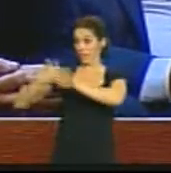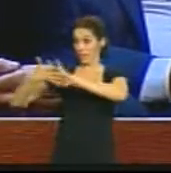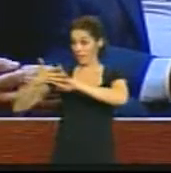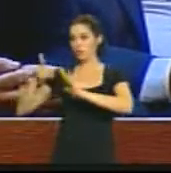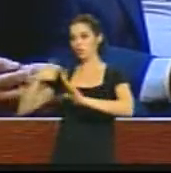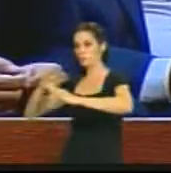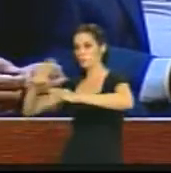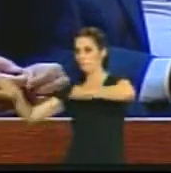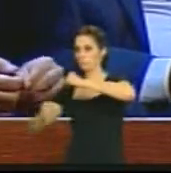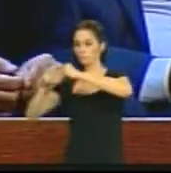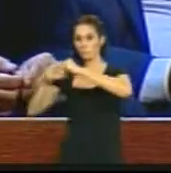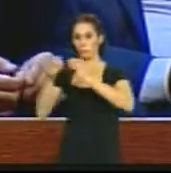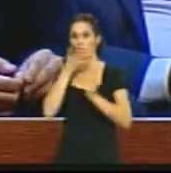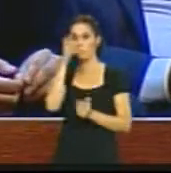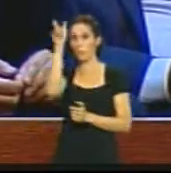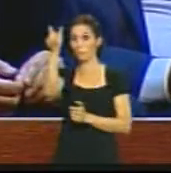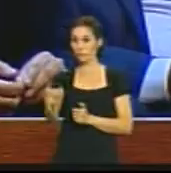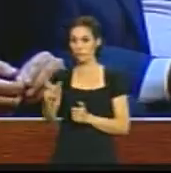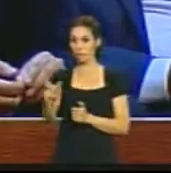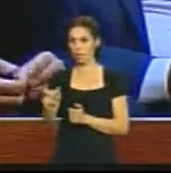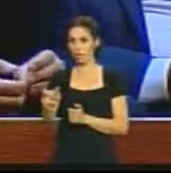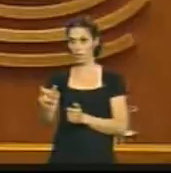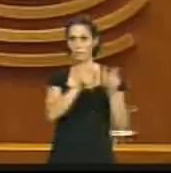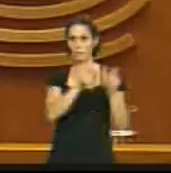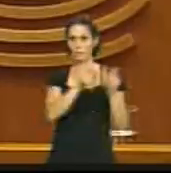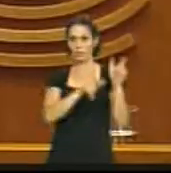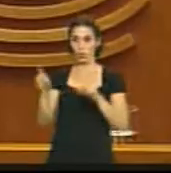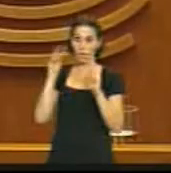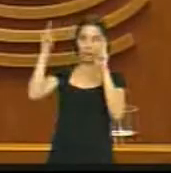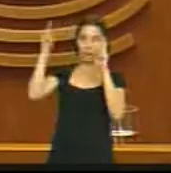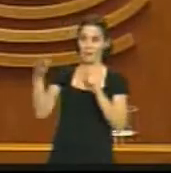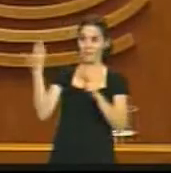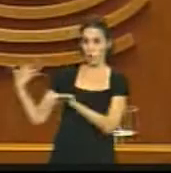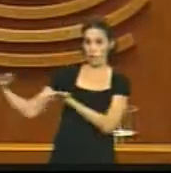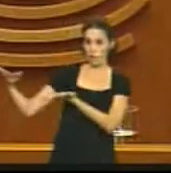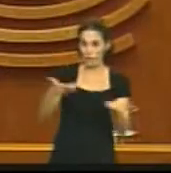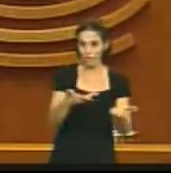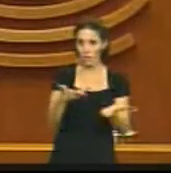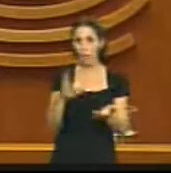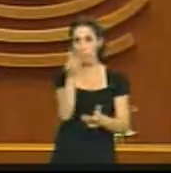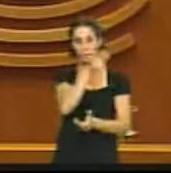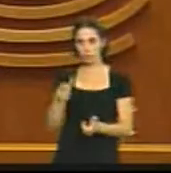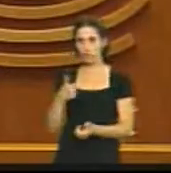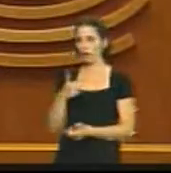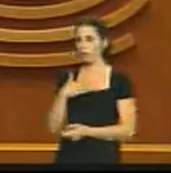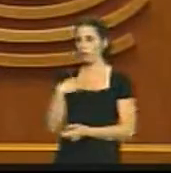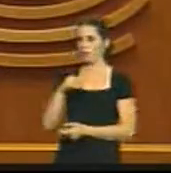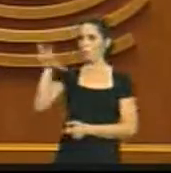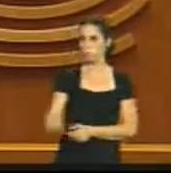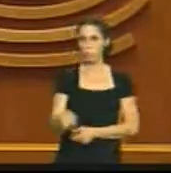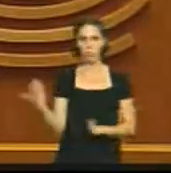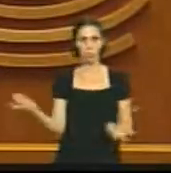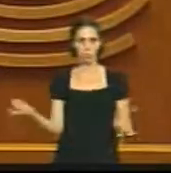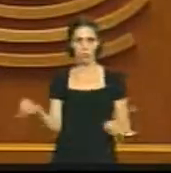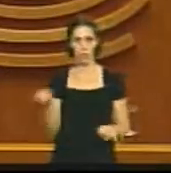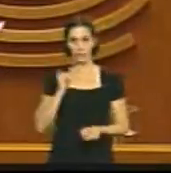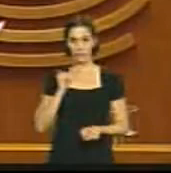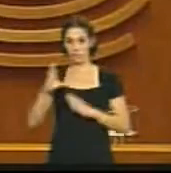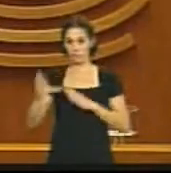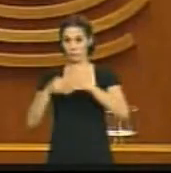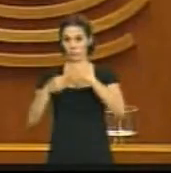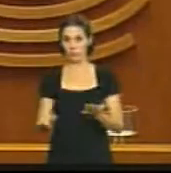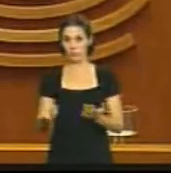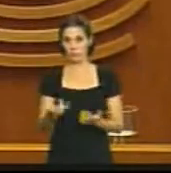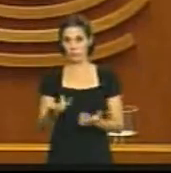pueda beneficiarse de todo lo que usted ayer le ofreció, tiene que poder andar. Le ofrezco que la empresa extremeña pueda volver a